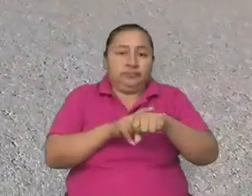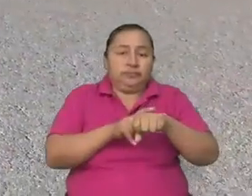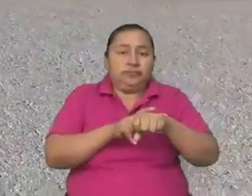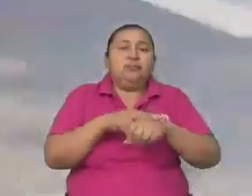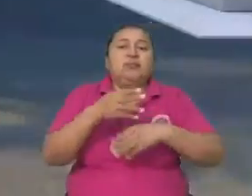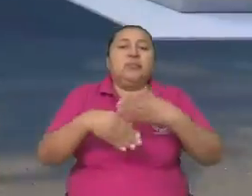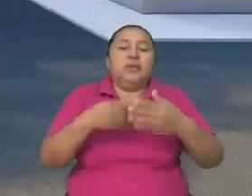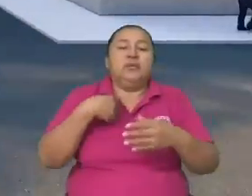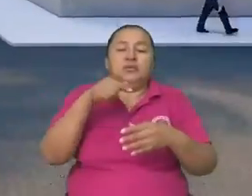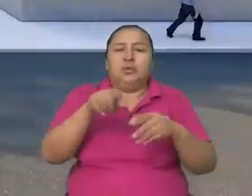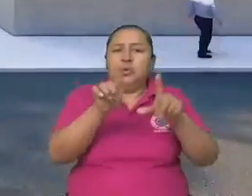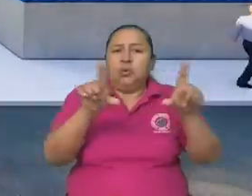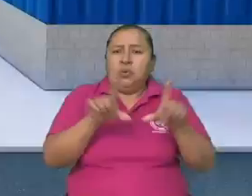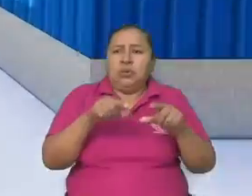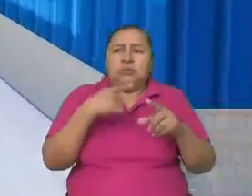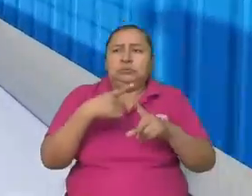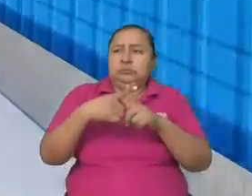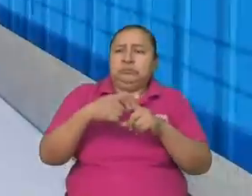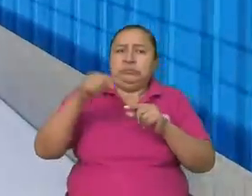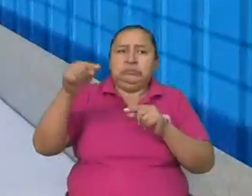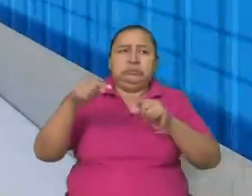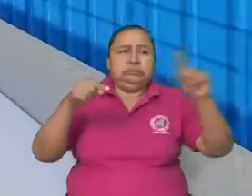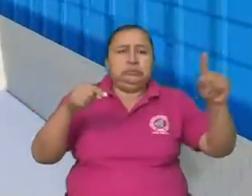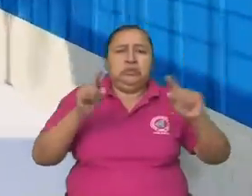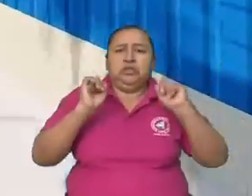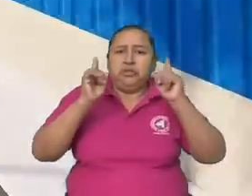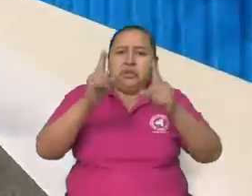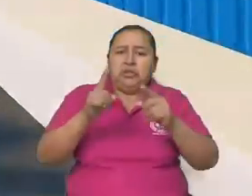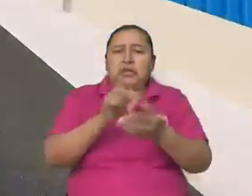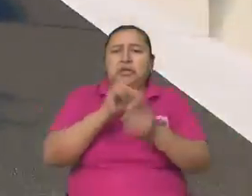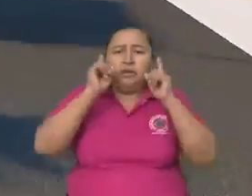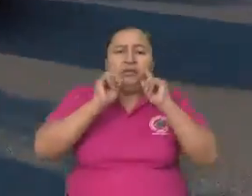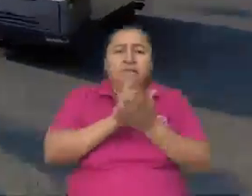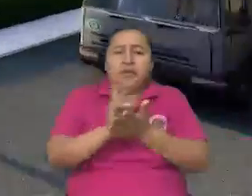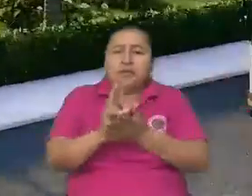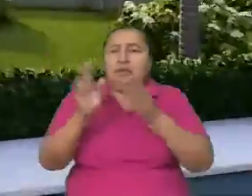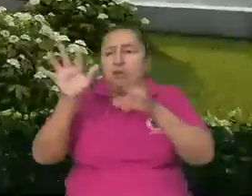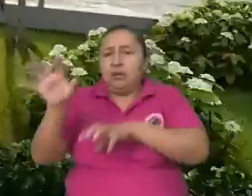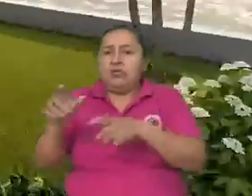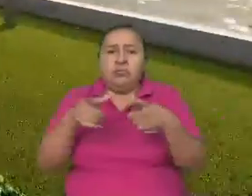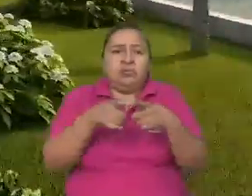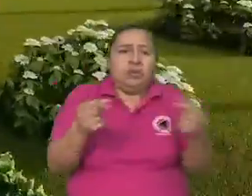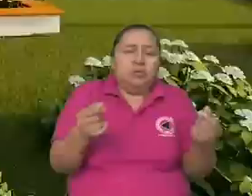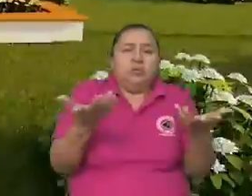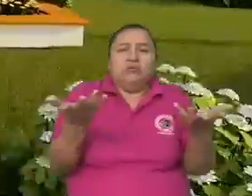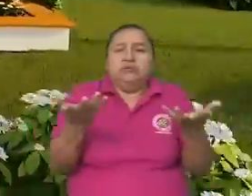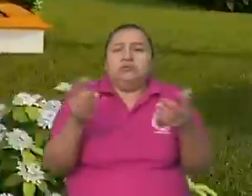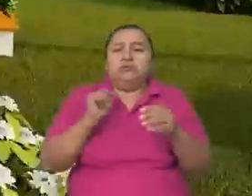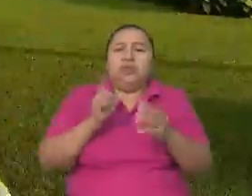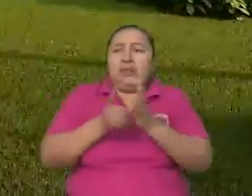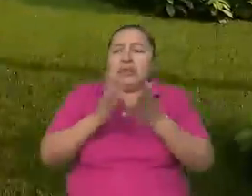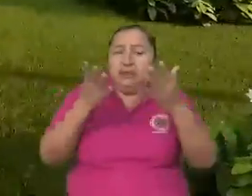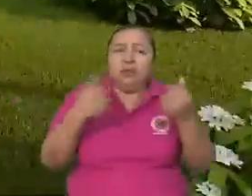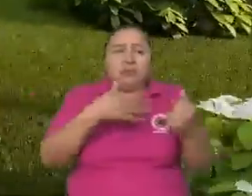y están ellos en un lugar equidistante a Chinandega, a Corinto, El Viejo, León, Managua, Diriamba.